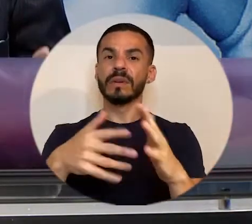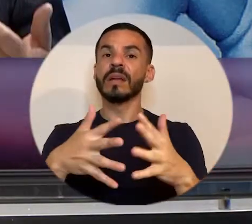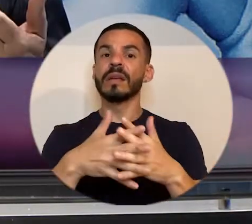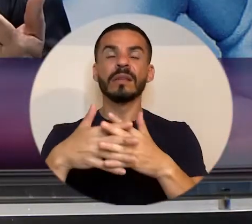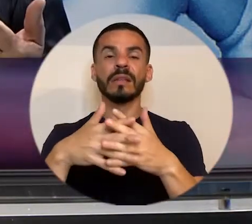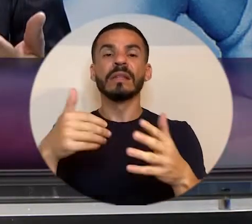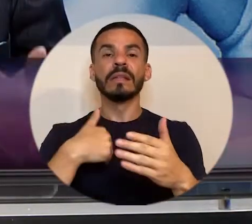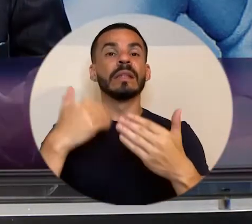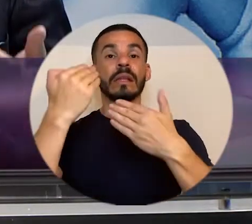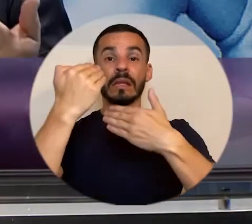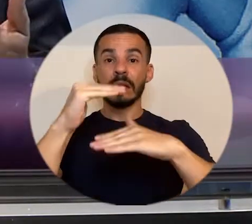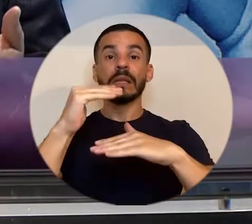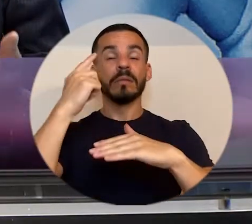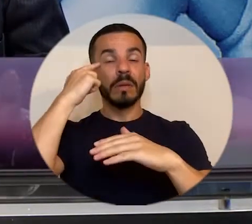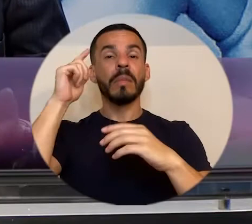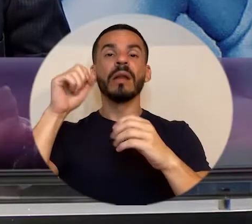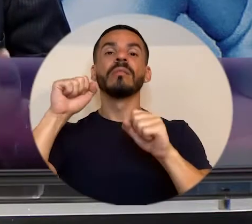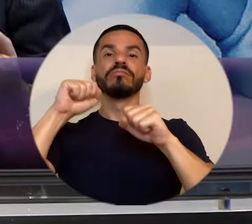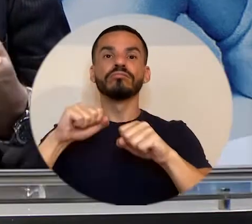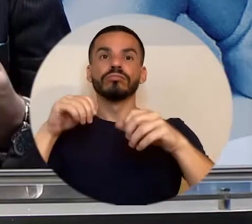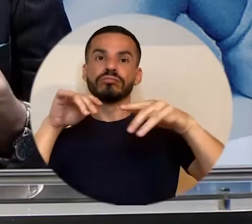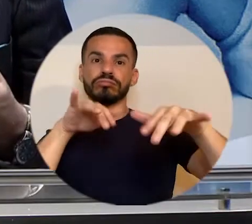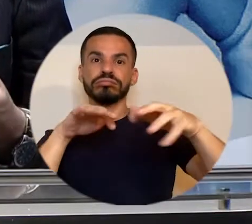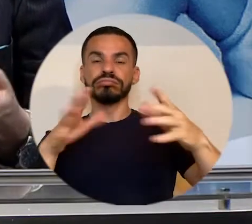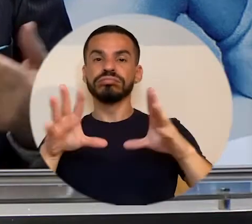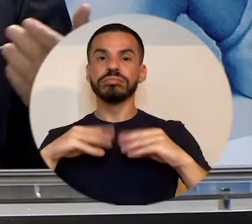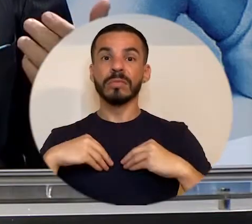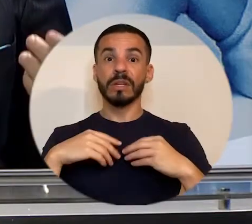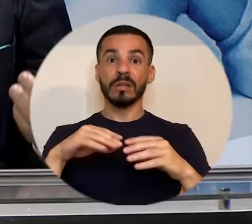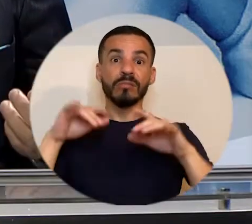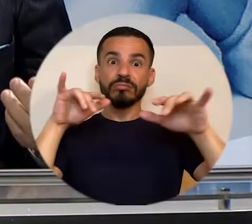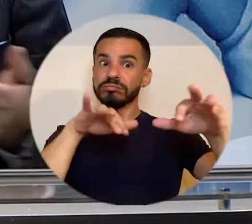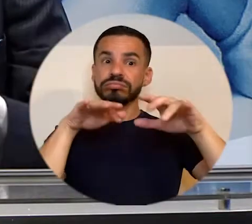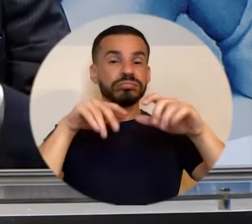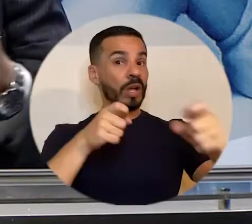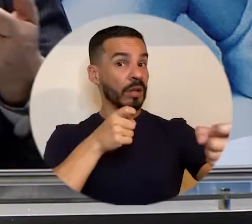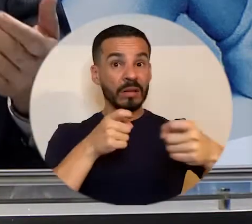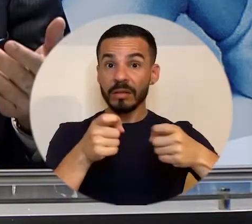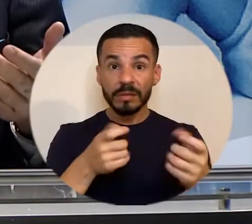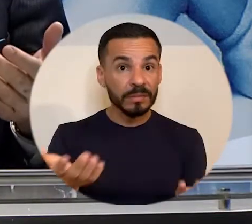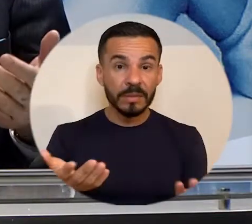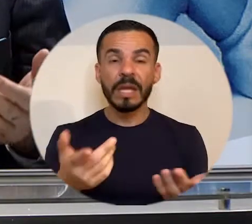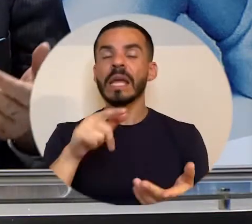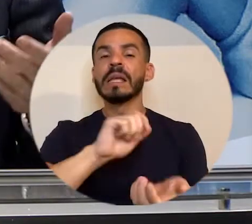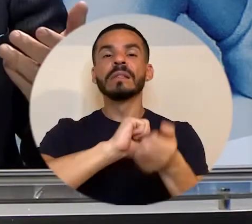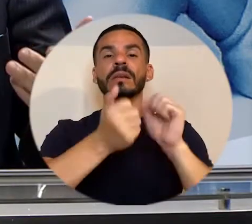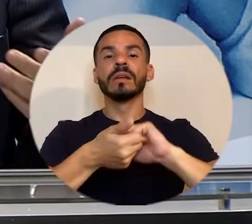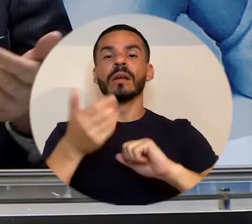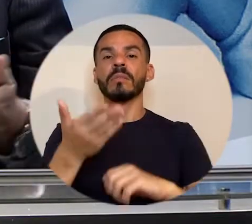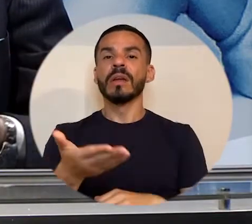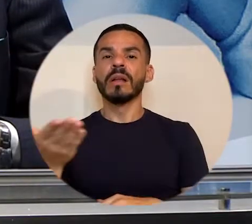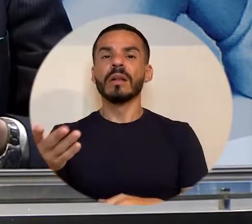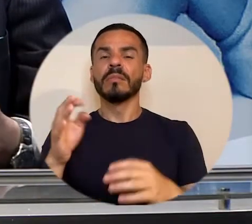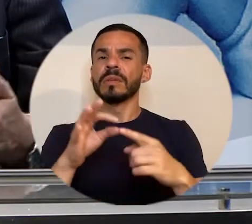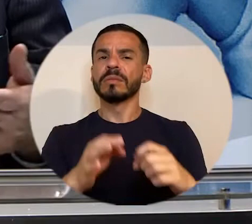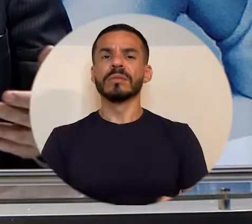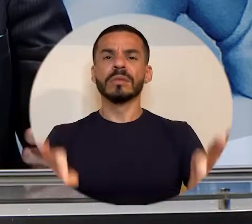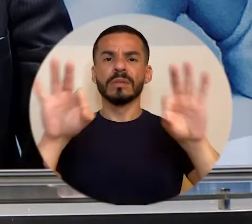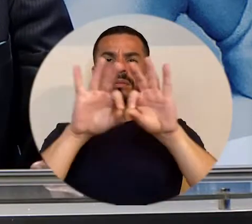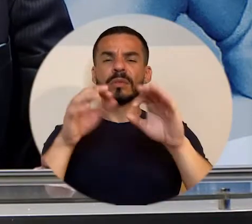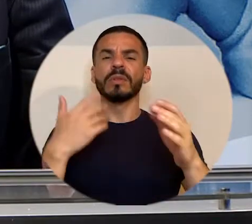eso? Que Estados Unidos tiene también límites para tener migrantes. Y si el flujo se hace inmanejable, se convierte en un